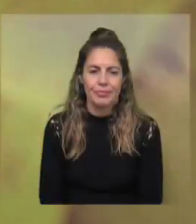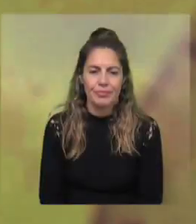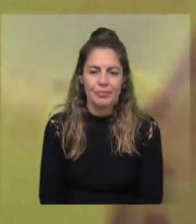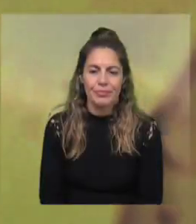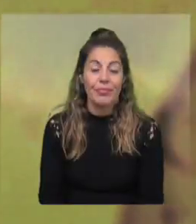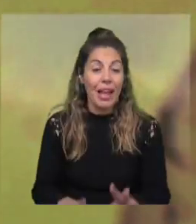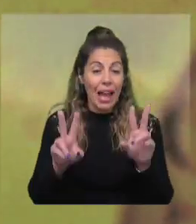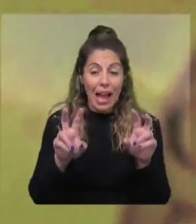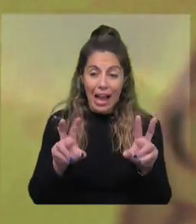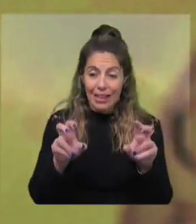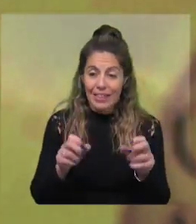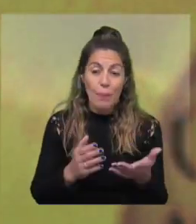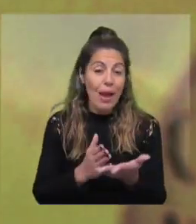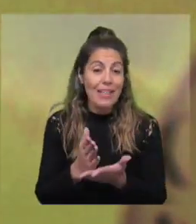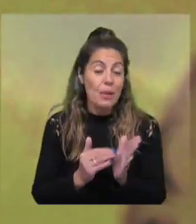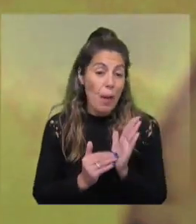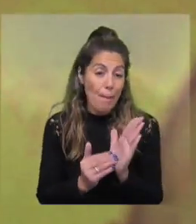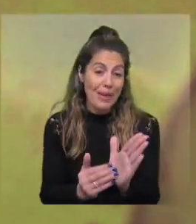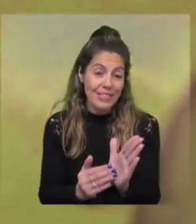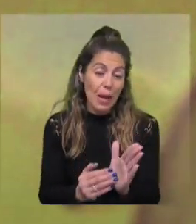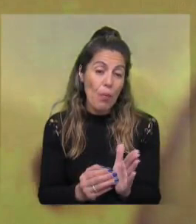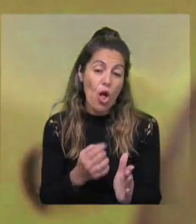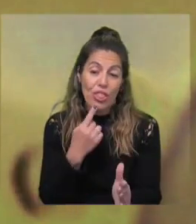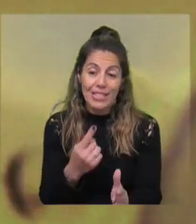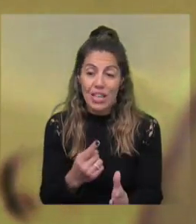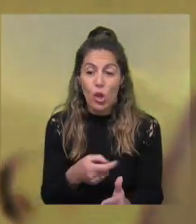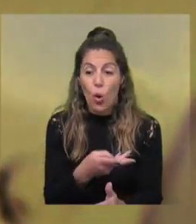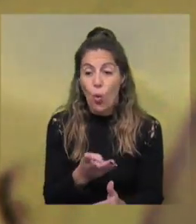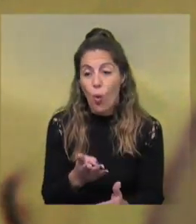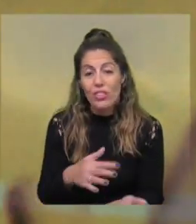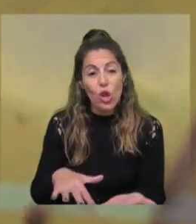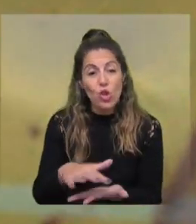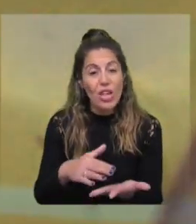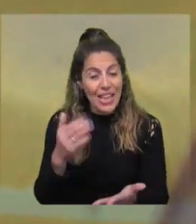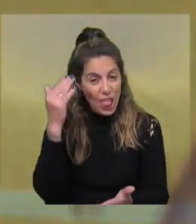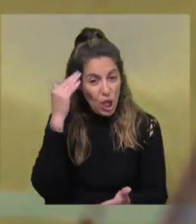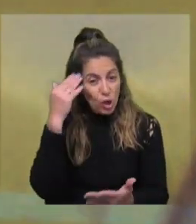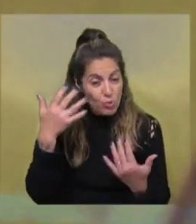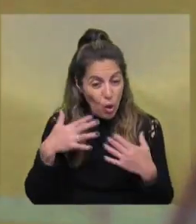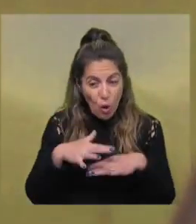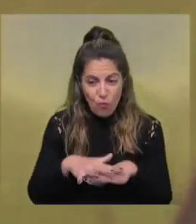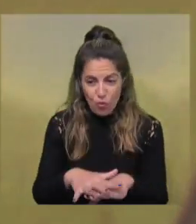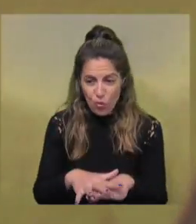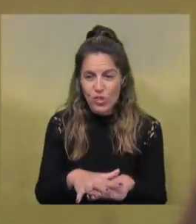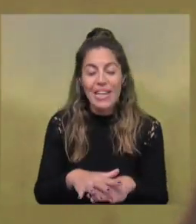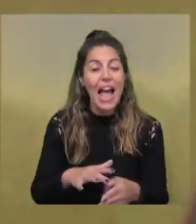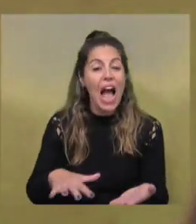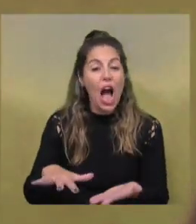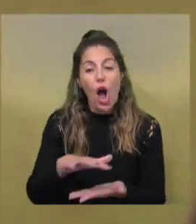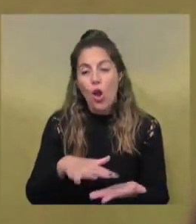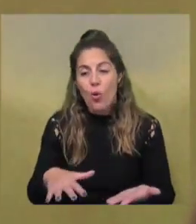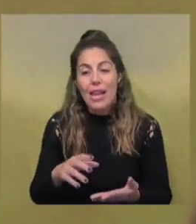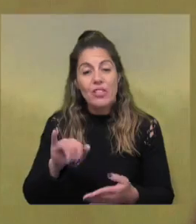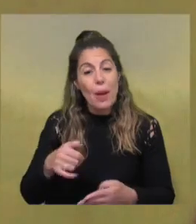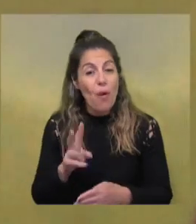Hay temas que siempre presentamos destacando cuántas áreas del conocimiento confluyen, ¿no? Y hay lugares, de hecho hemos